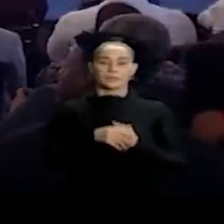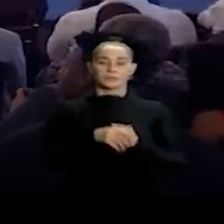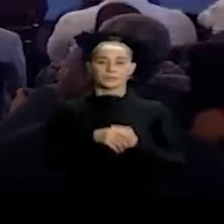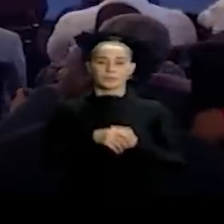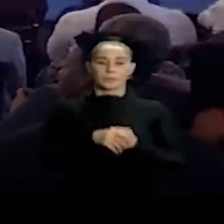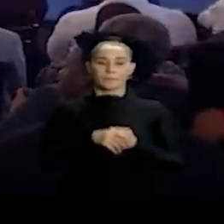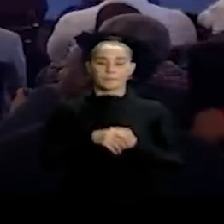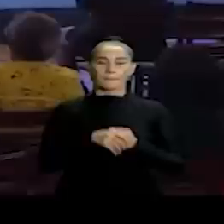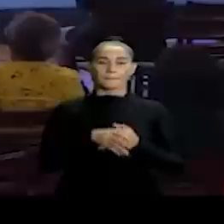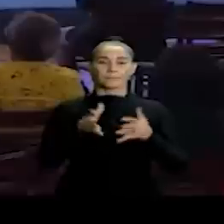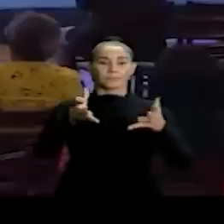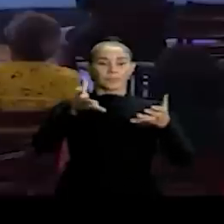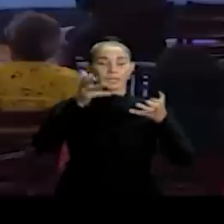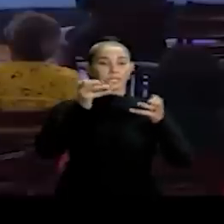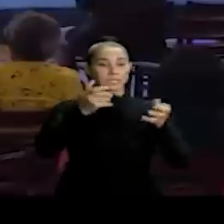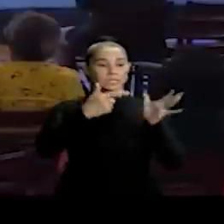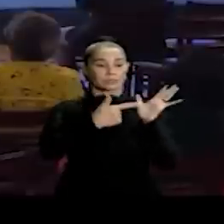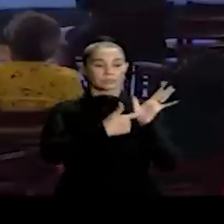Pero quiero que muestren